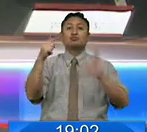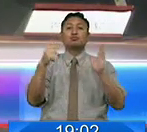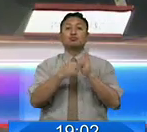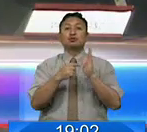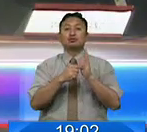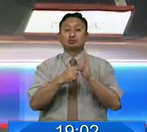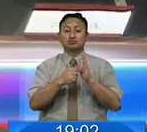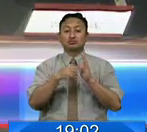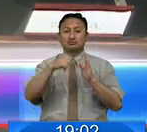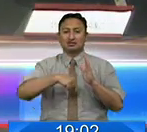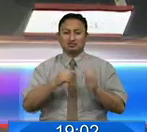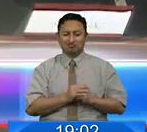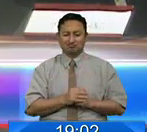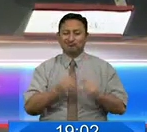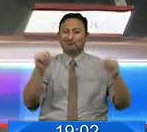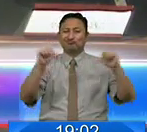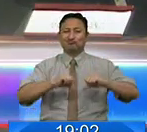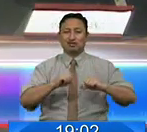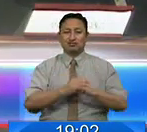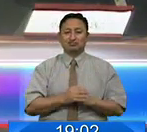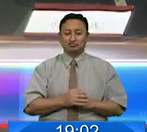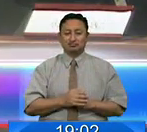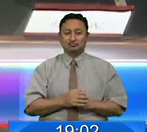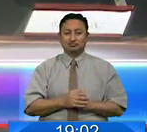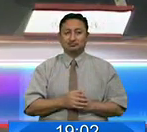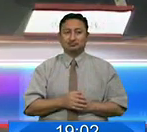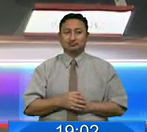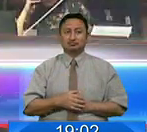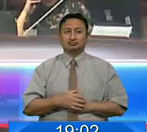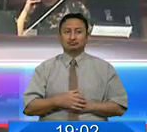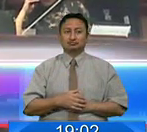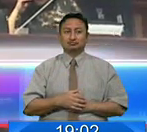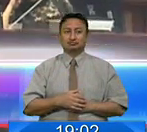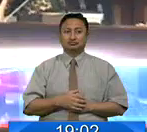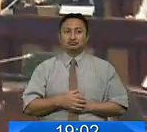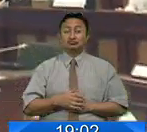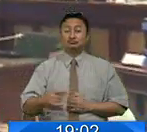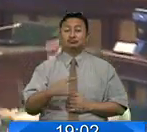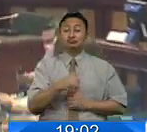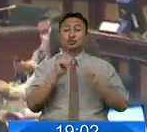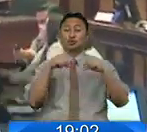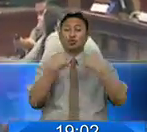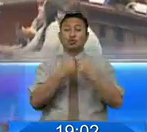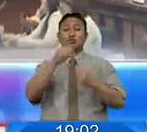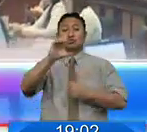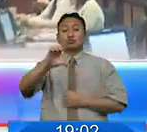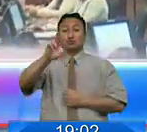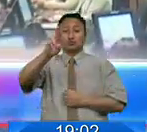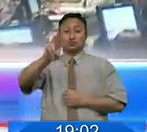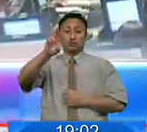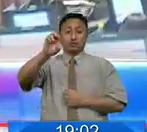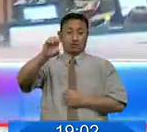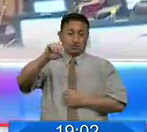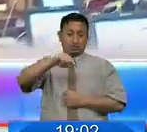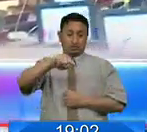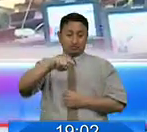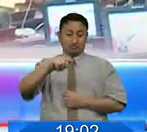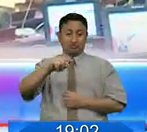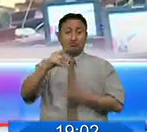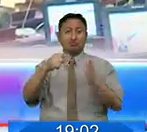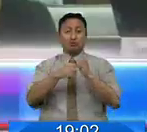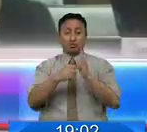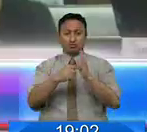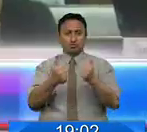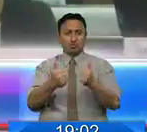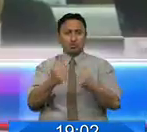que jamás debió haber existido a decir de la bancada de creo que se haya derogado el impuesto es un